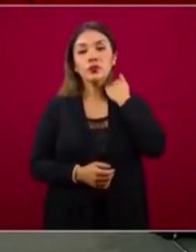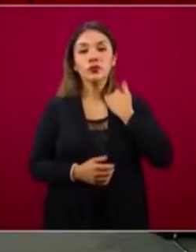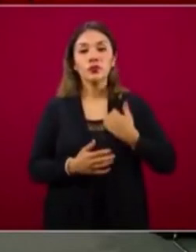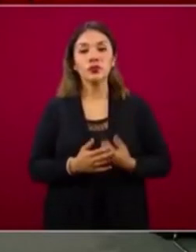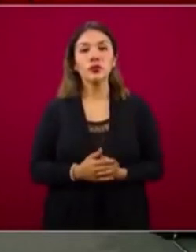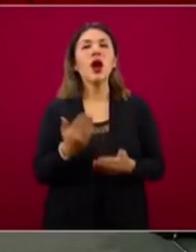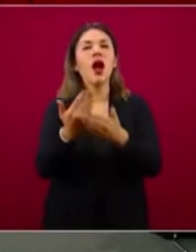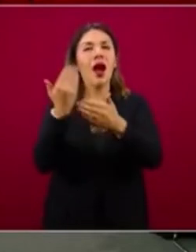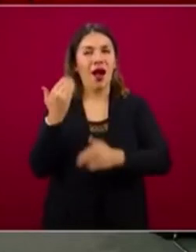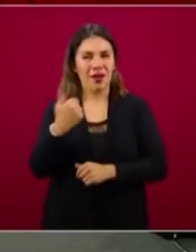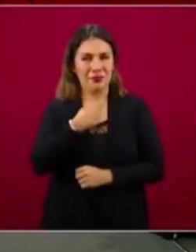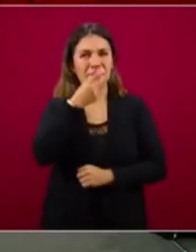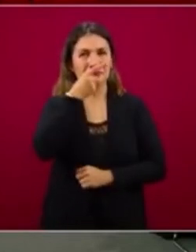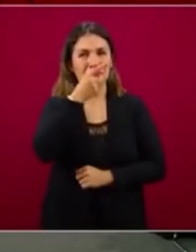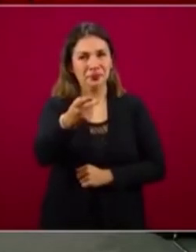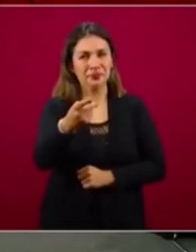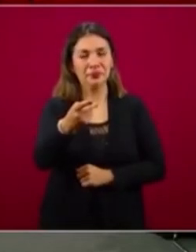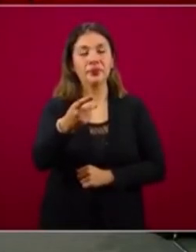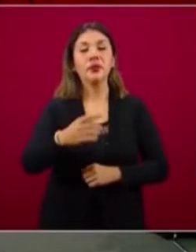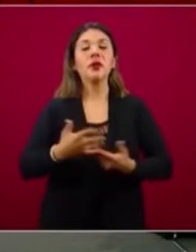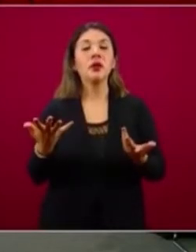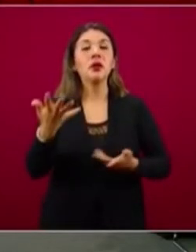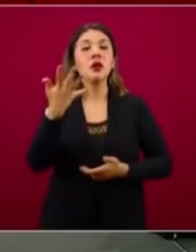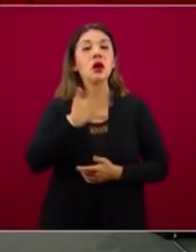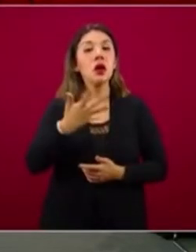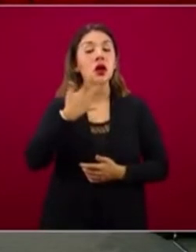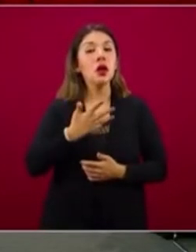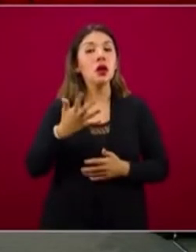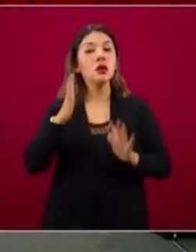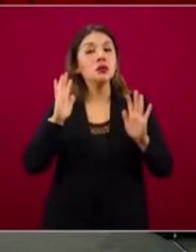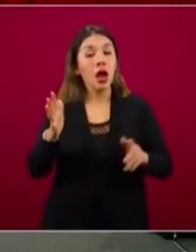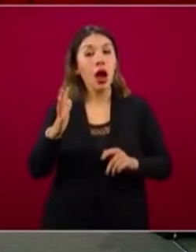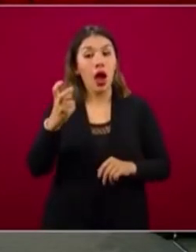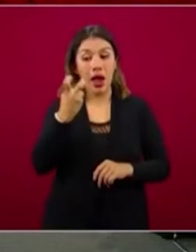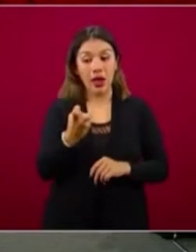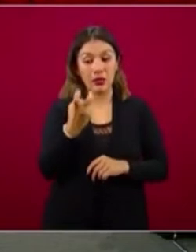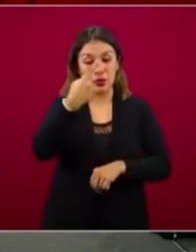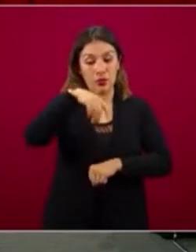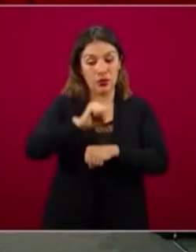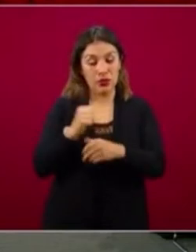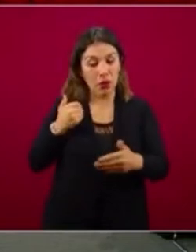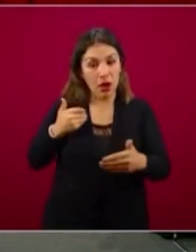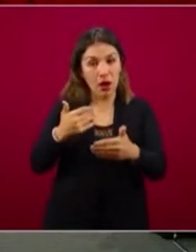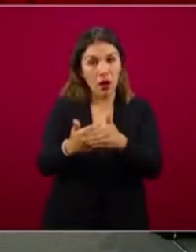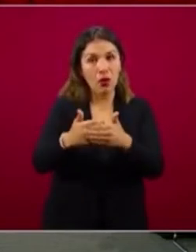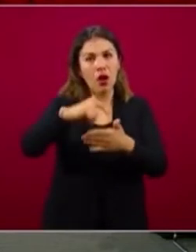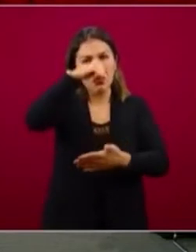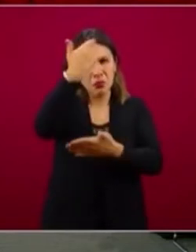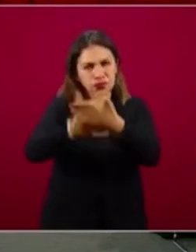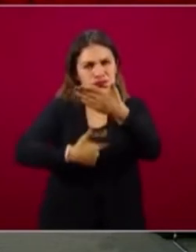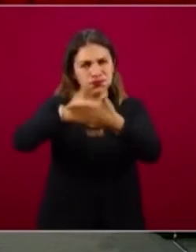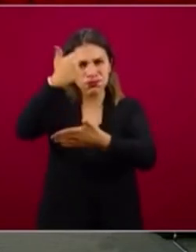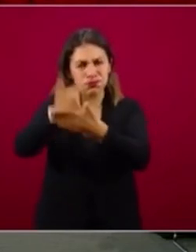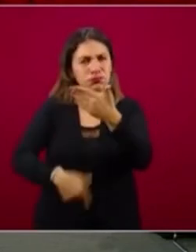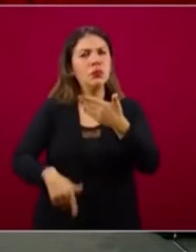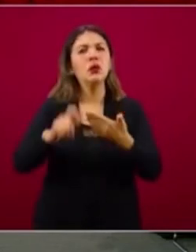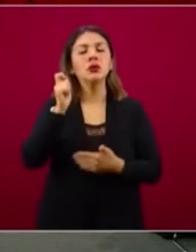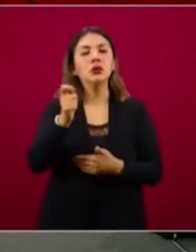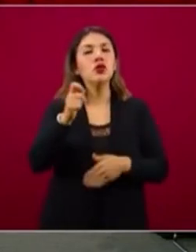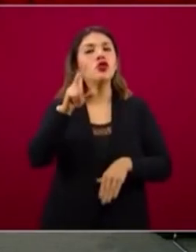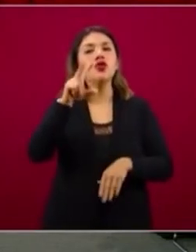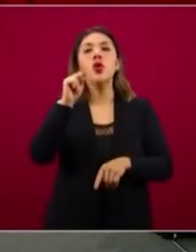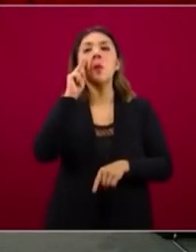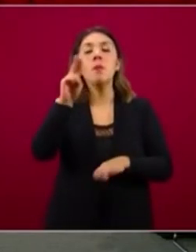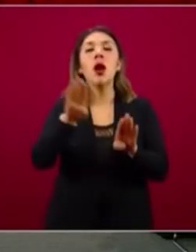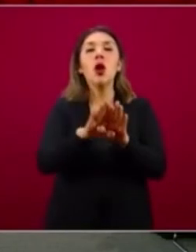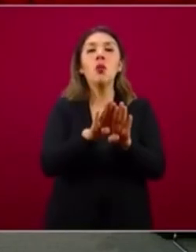Como ya les había hecho notar, teníamos ya para esta semana una logística y ya no íbamos a ver el aplanamiento de la